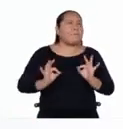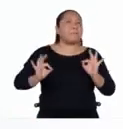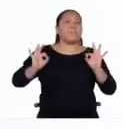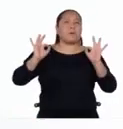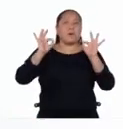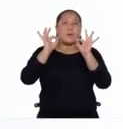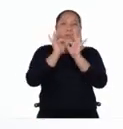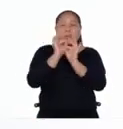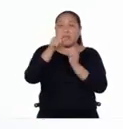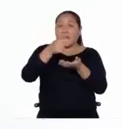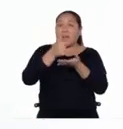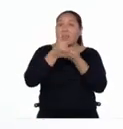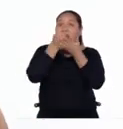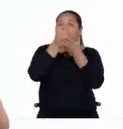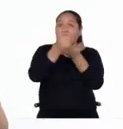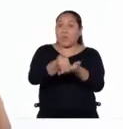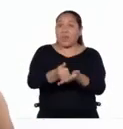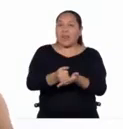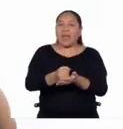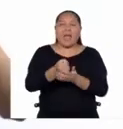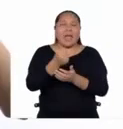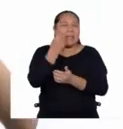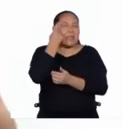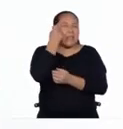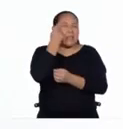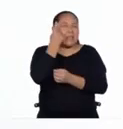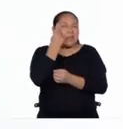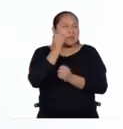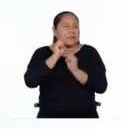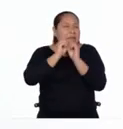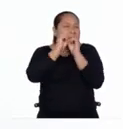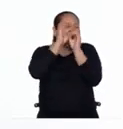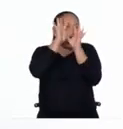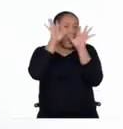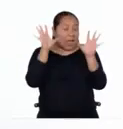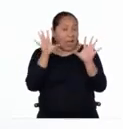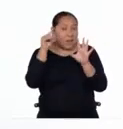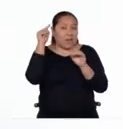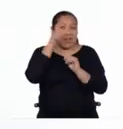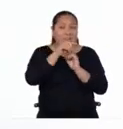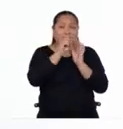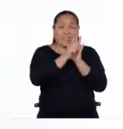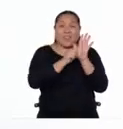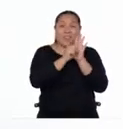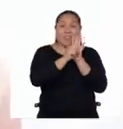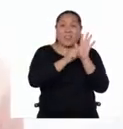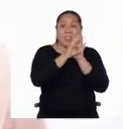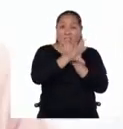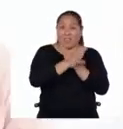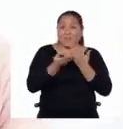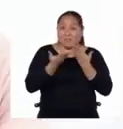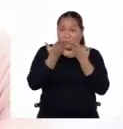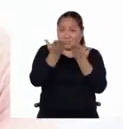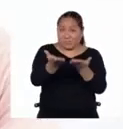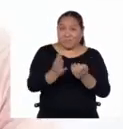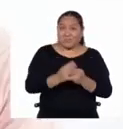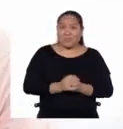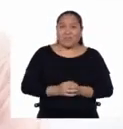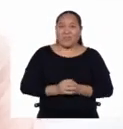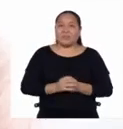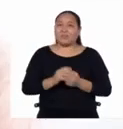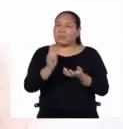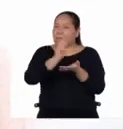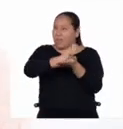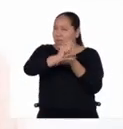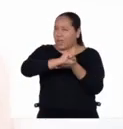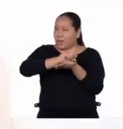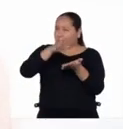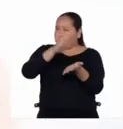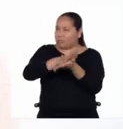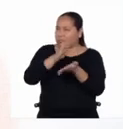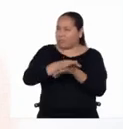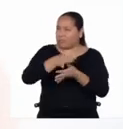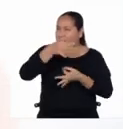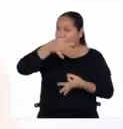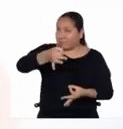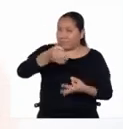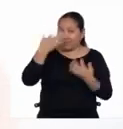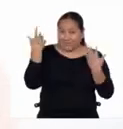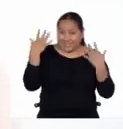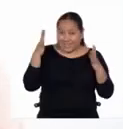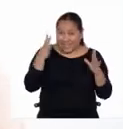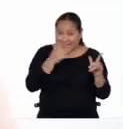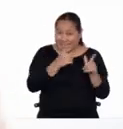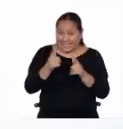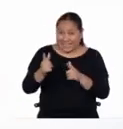ayudarán mejor a entender todo lo que el video tiene para ofrecernos. Lápiz y papel a la mano, por favor, para